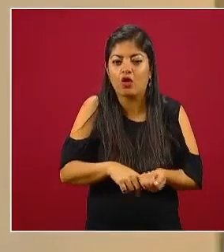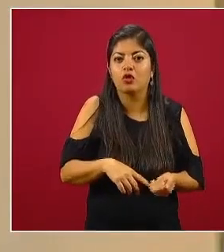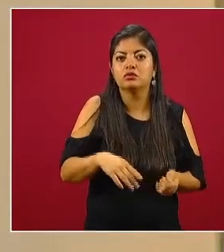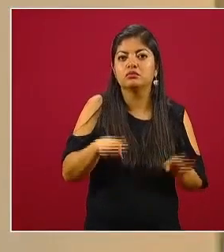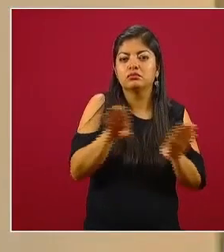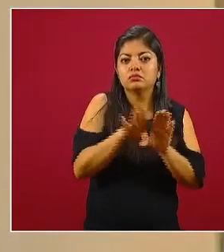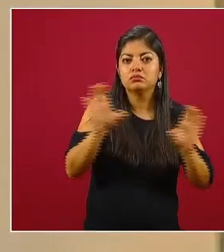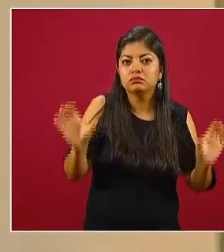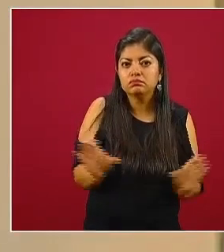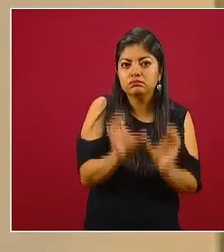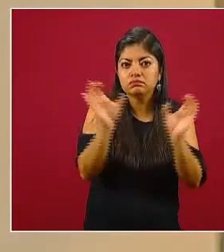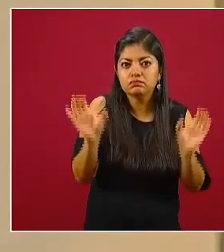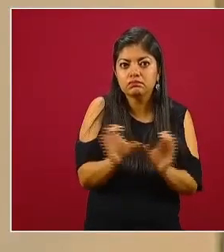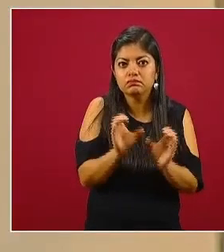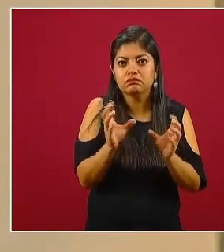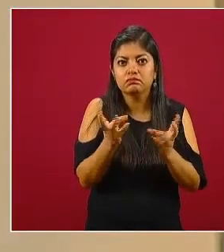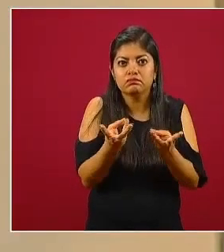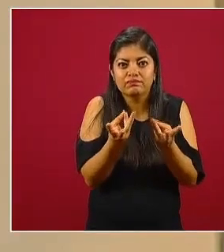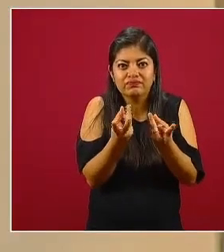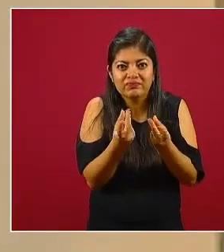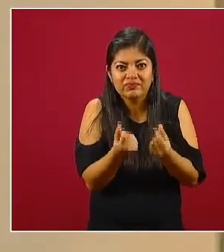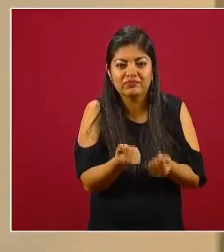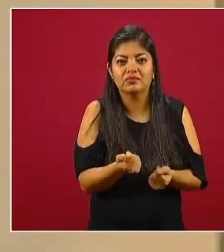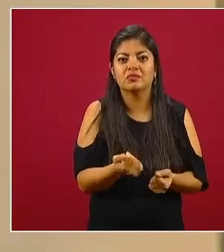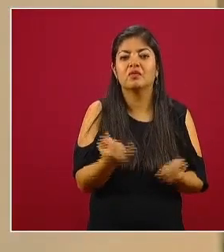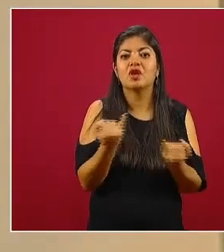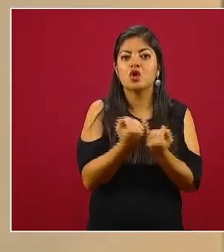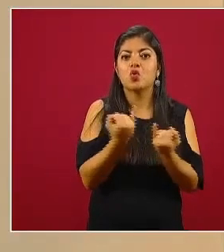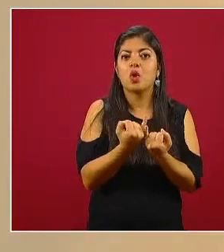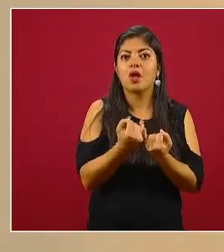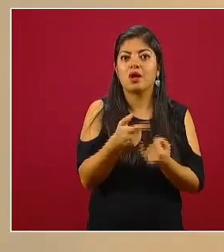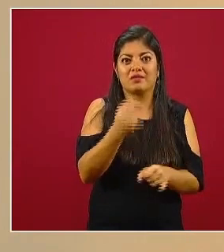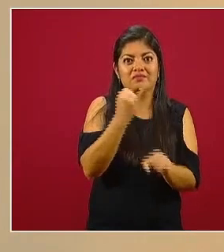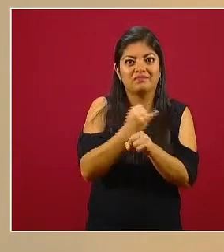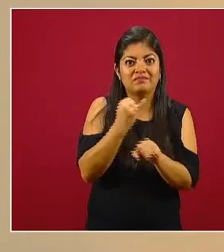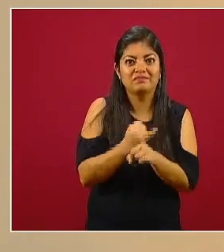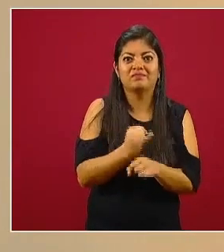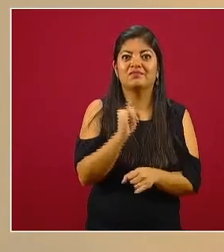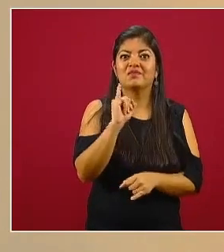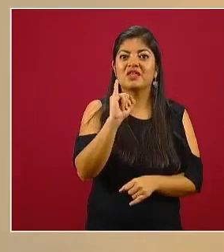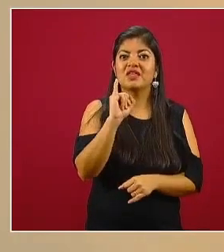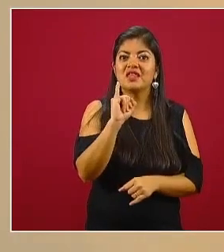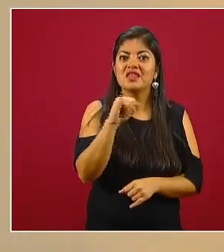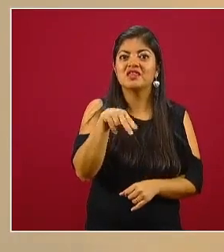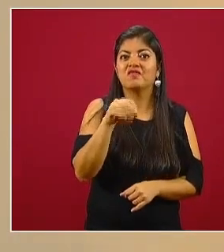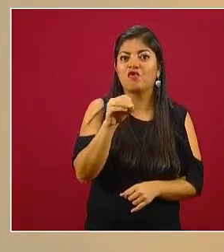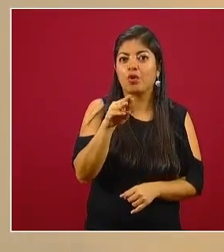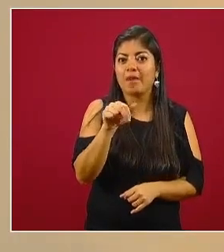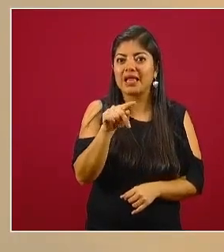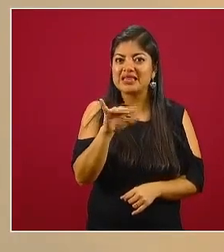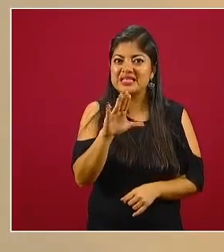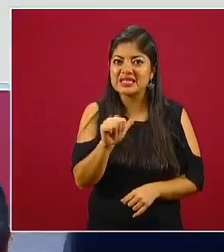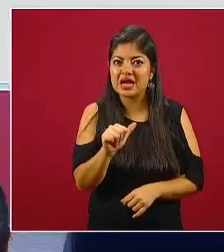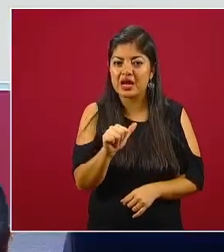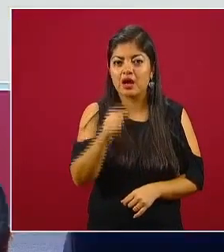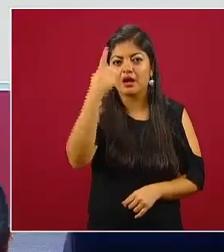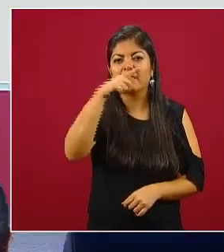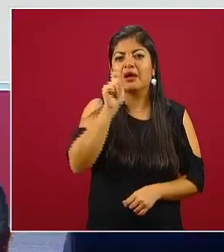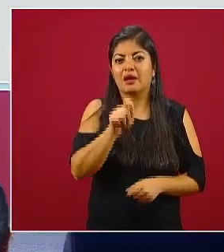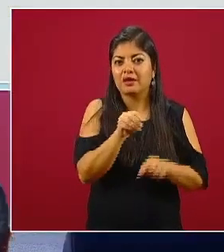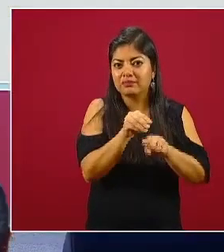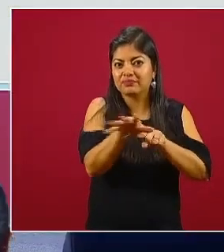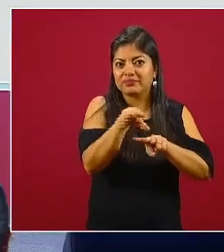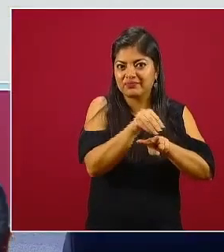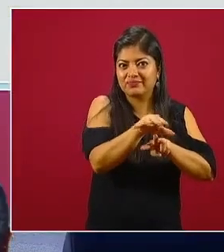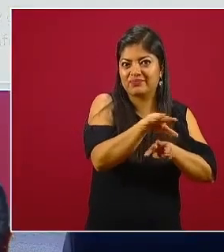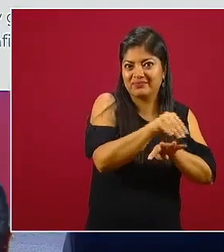de cómputo, de informática, a enfocarse en diferentes ejes. Si me pasan la